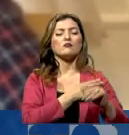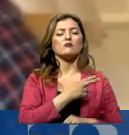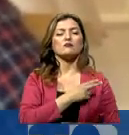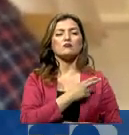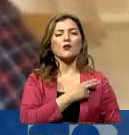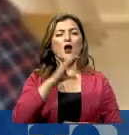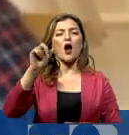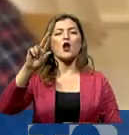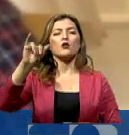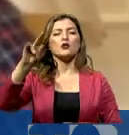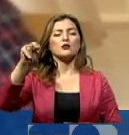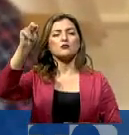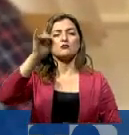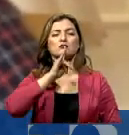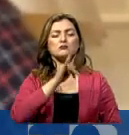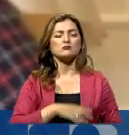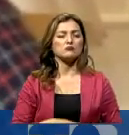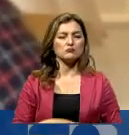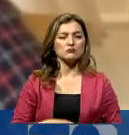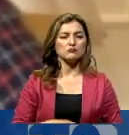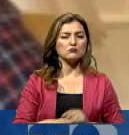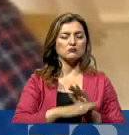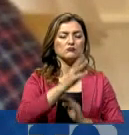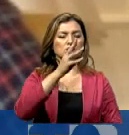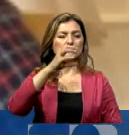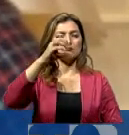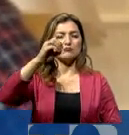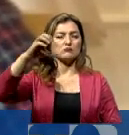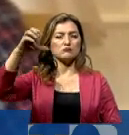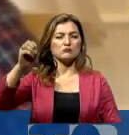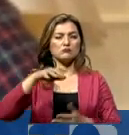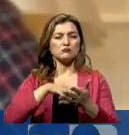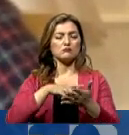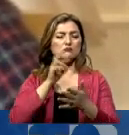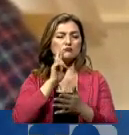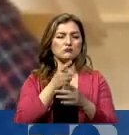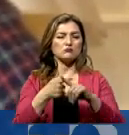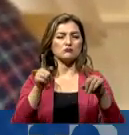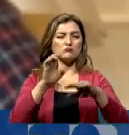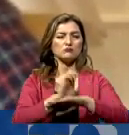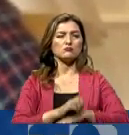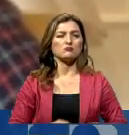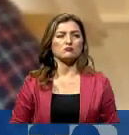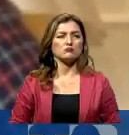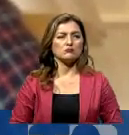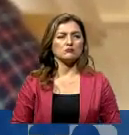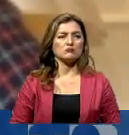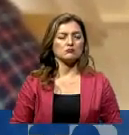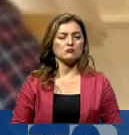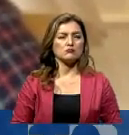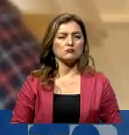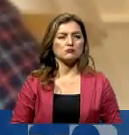en este momento tenemos más de 600 estudiantes de todas las etnias del país ninguna universidad